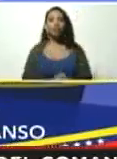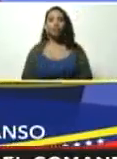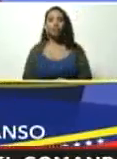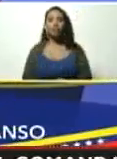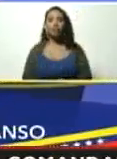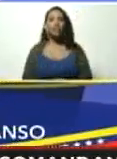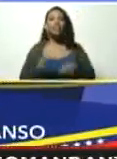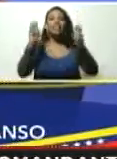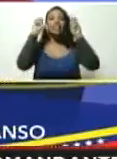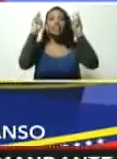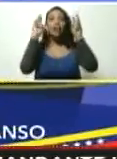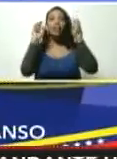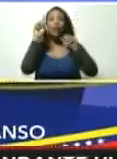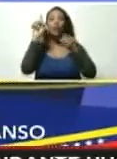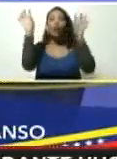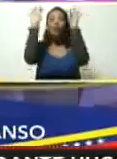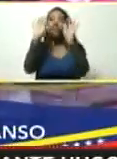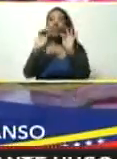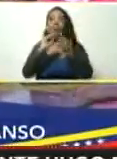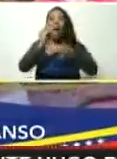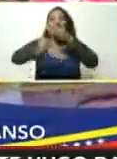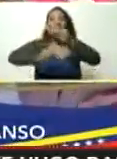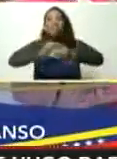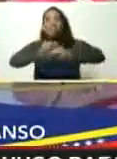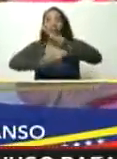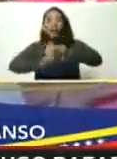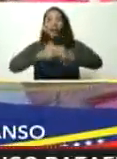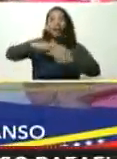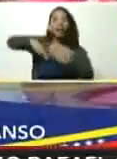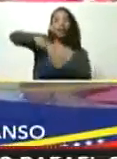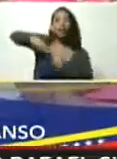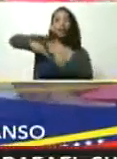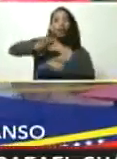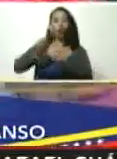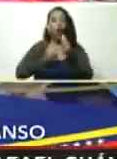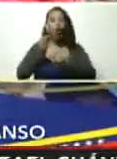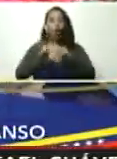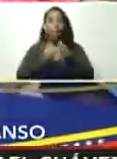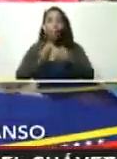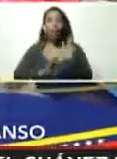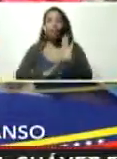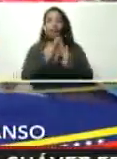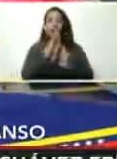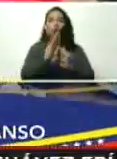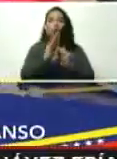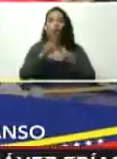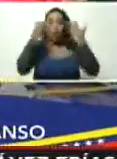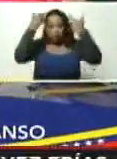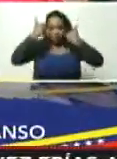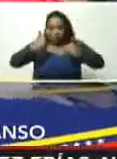Chávez es una forma de hacer la revolución, de ser revolucionario.